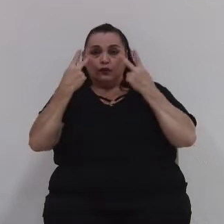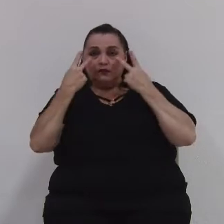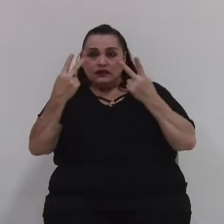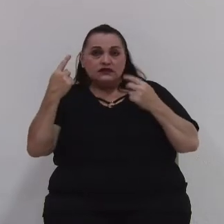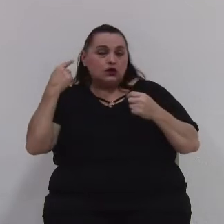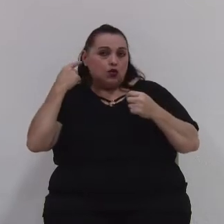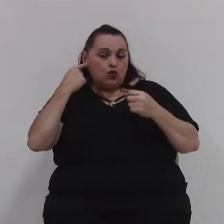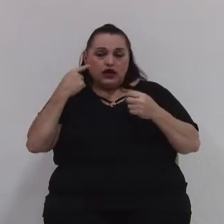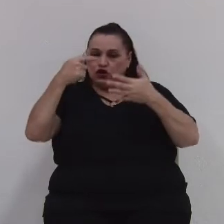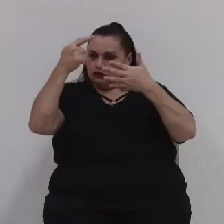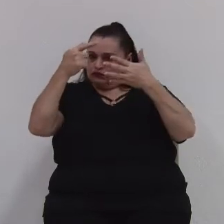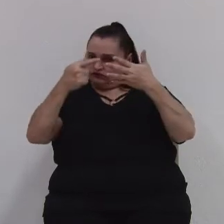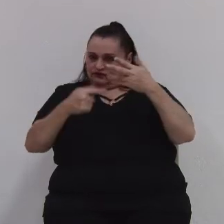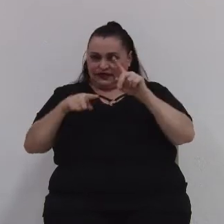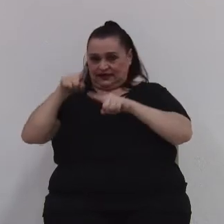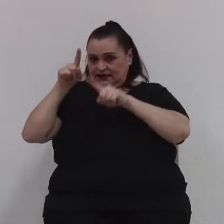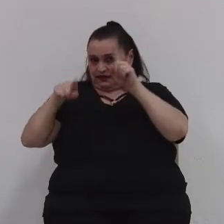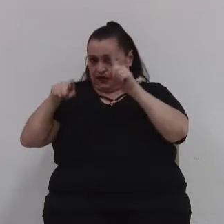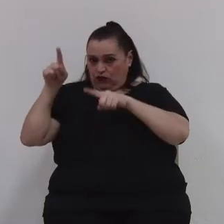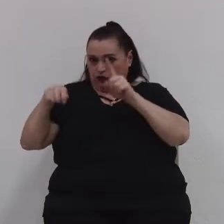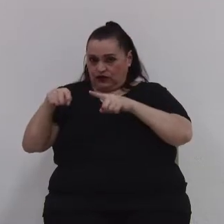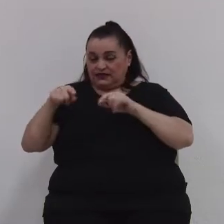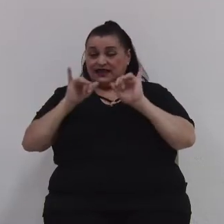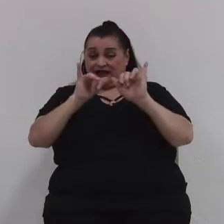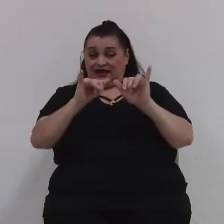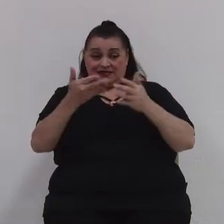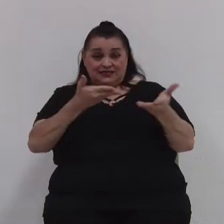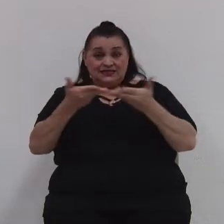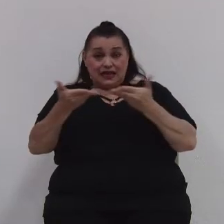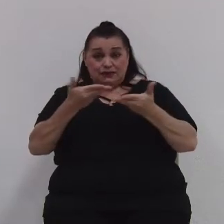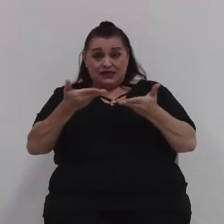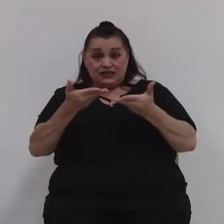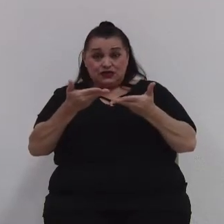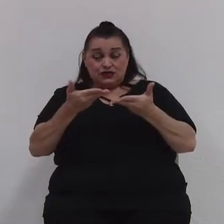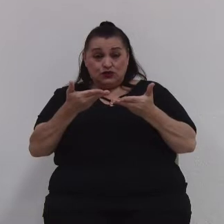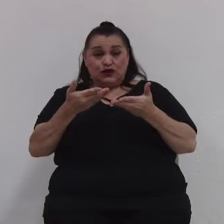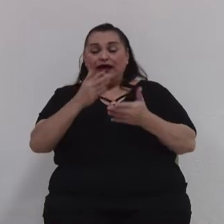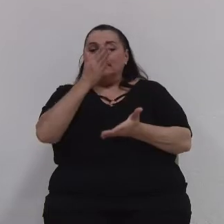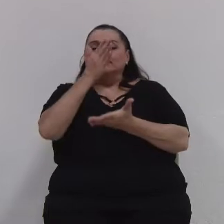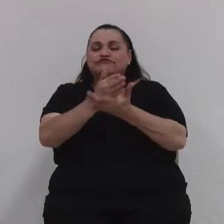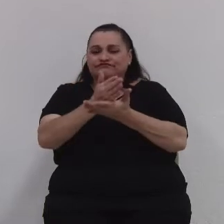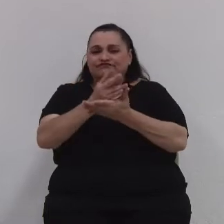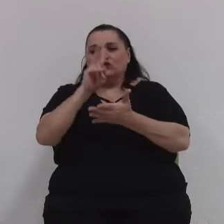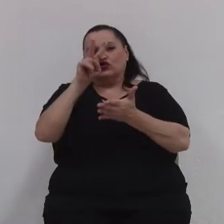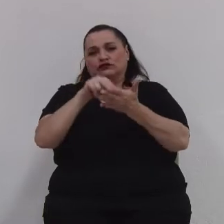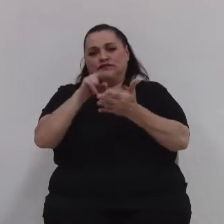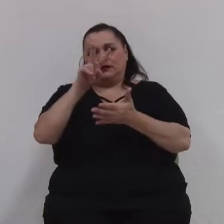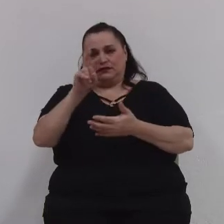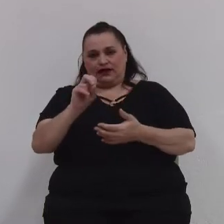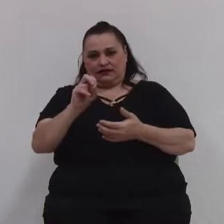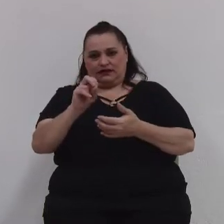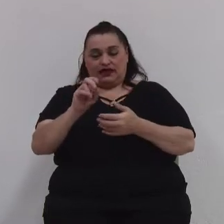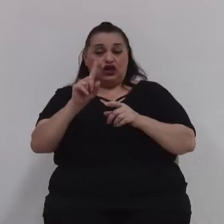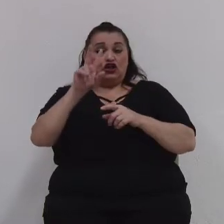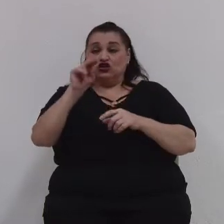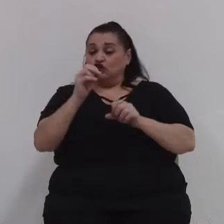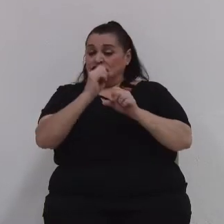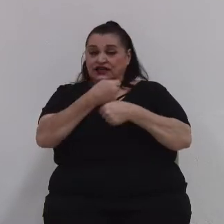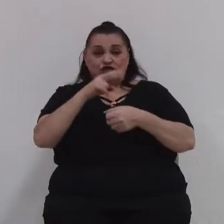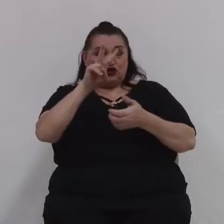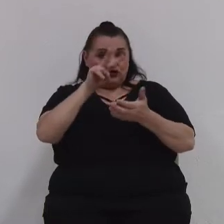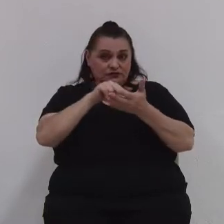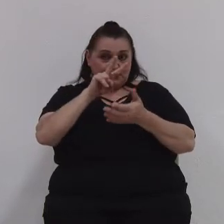oído y otra serie de indicadores. Ese servicio, esa intervención se interrumpió en el 2020, no se realizó en el